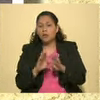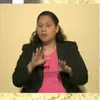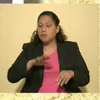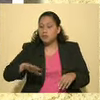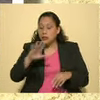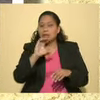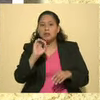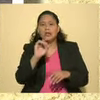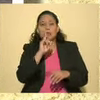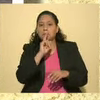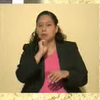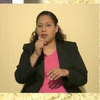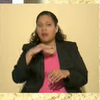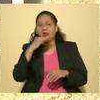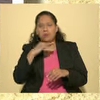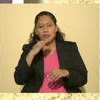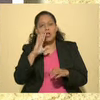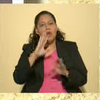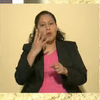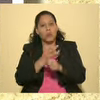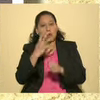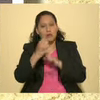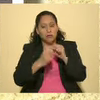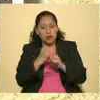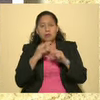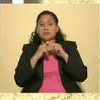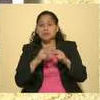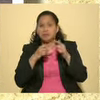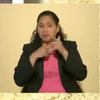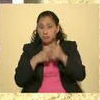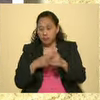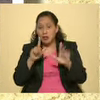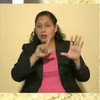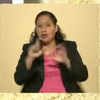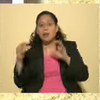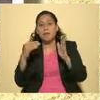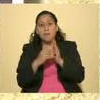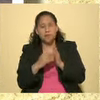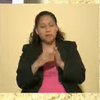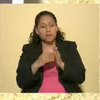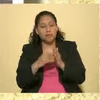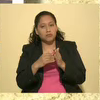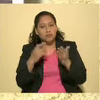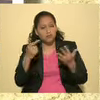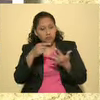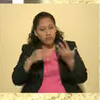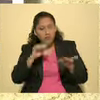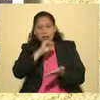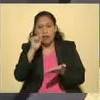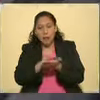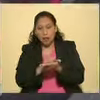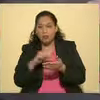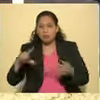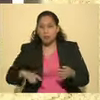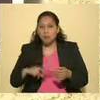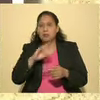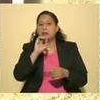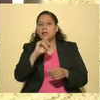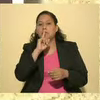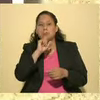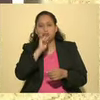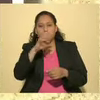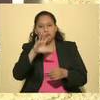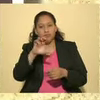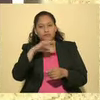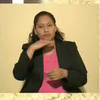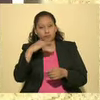de cero corrupción. Ya es el cuarto año que tenemos, llevamos más de 700,000 actos de gobierno, cero actos de corrupción. En el INVE